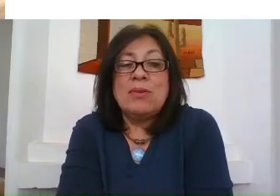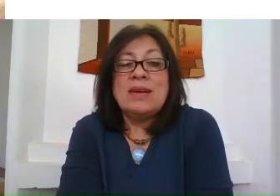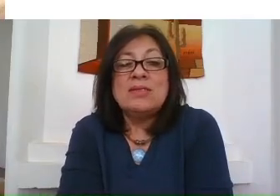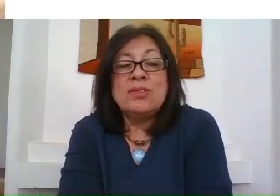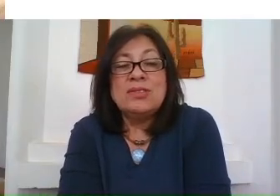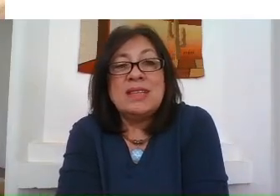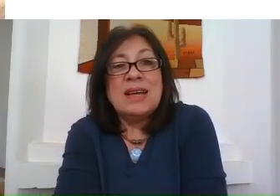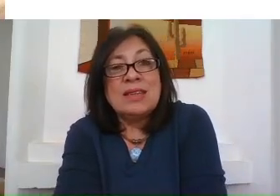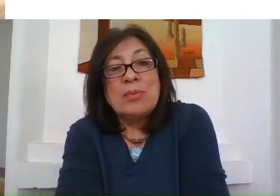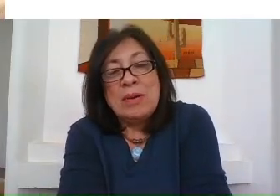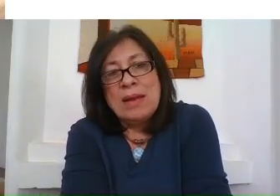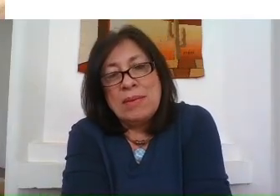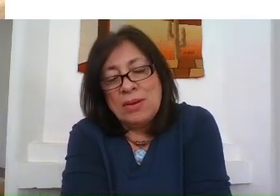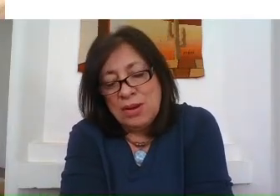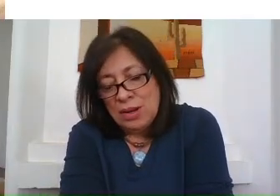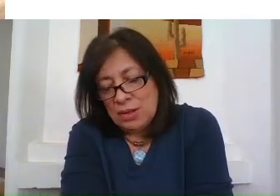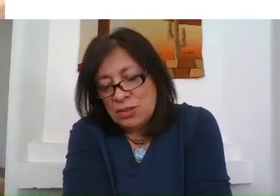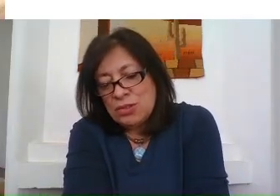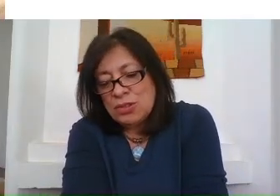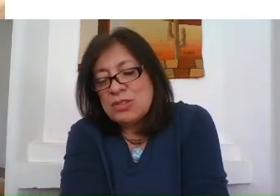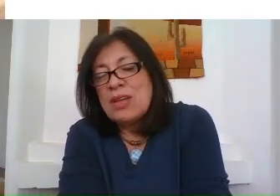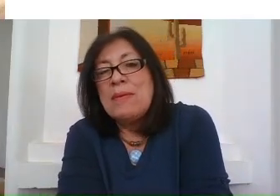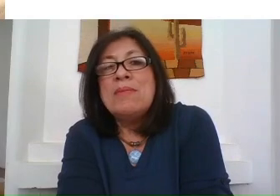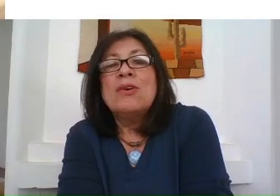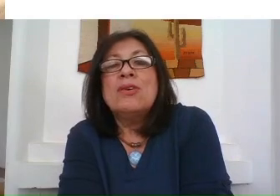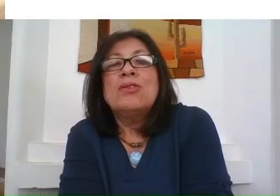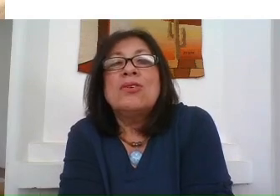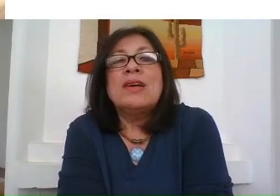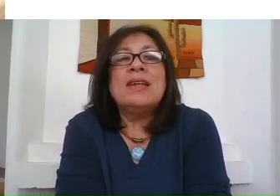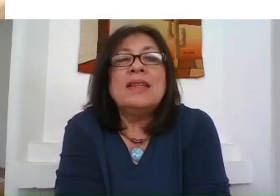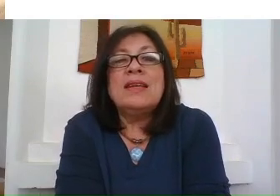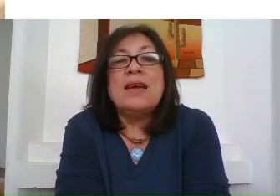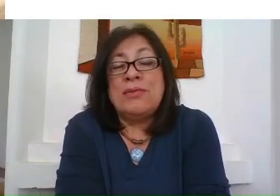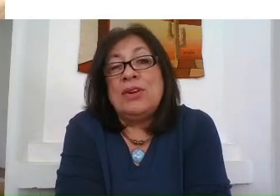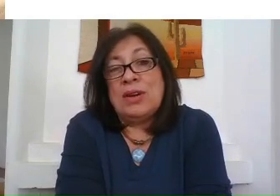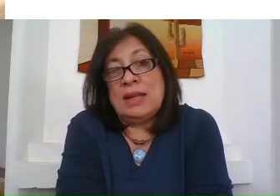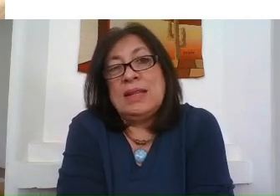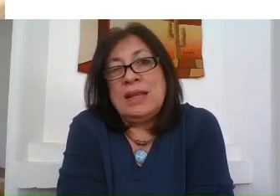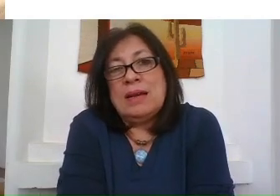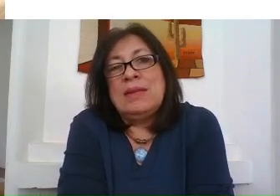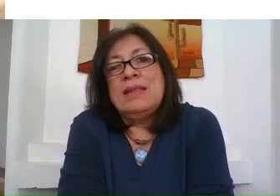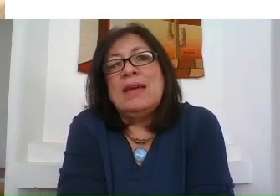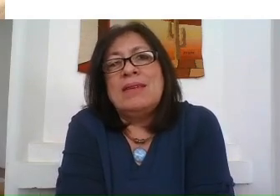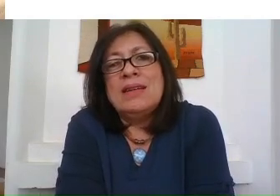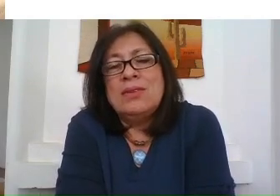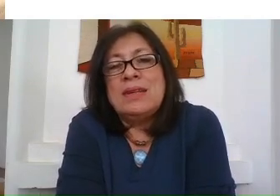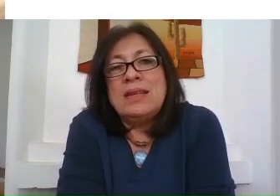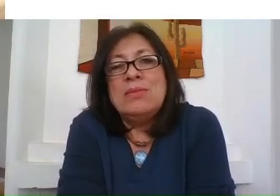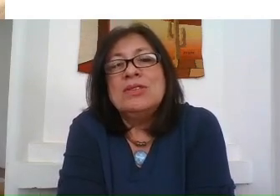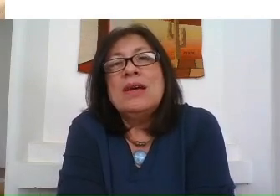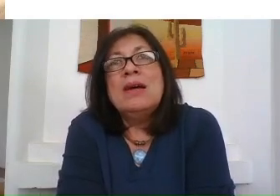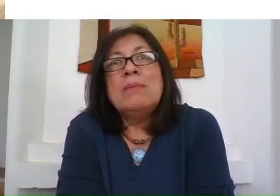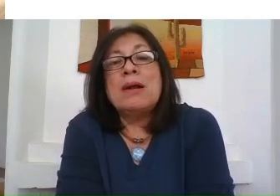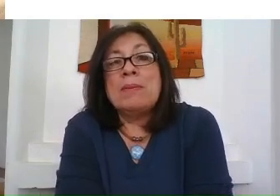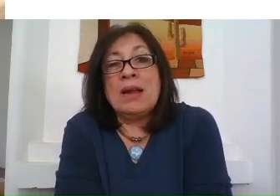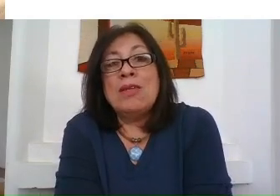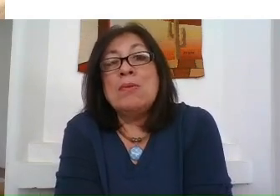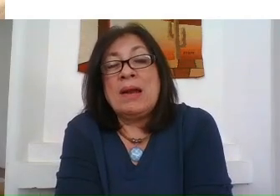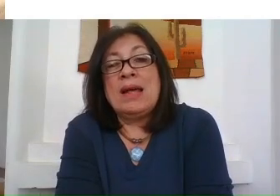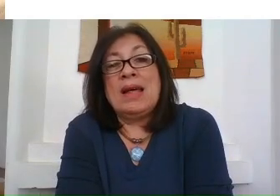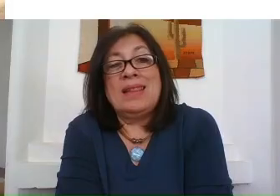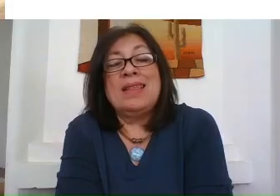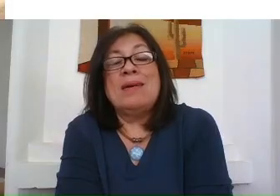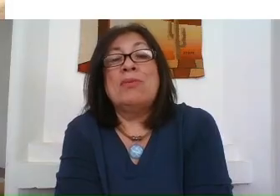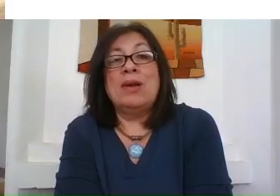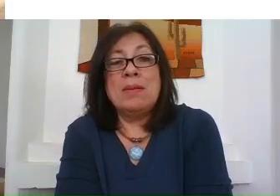y la deambulación sin gateo previo. Nosotros sabemos que ontogenética y filogenéticamente hablando venimos